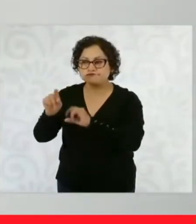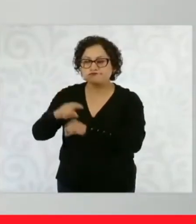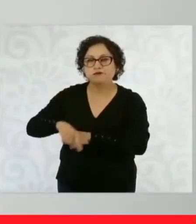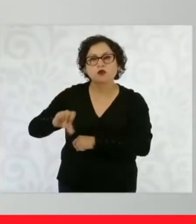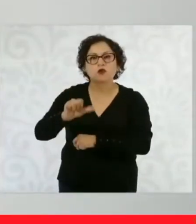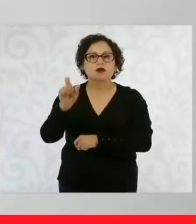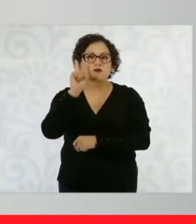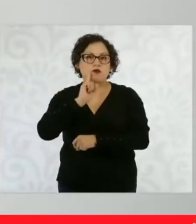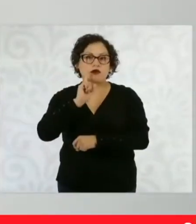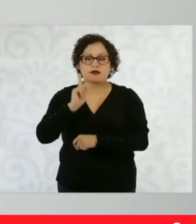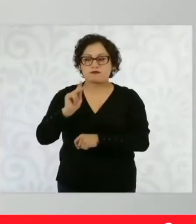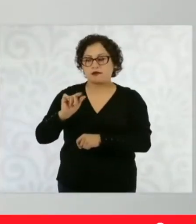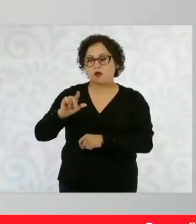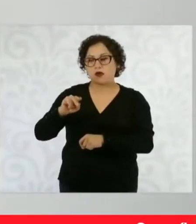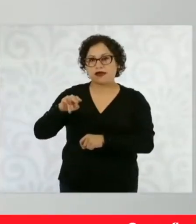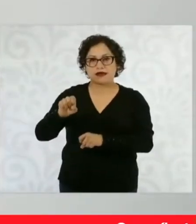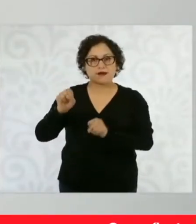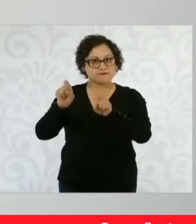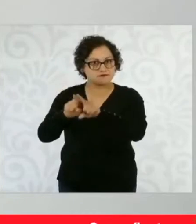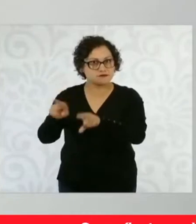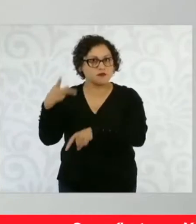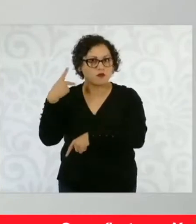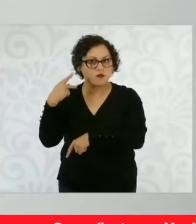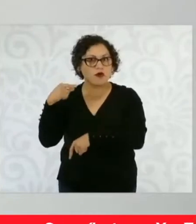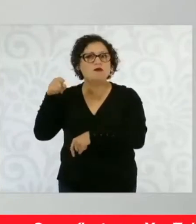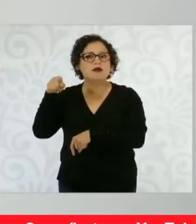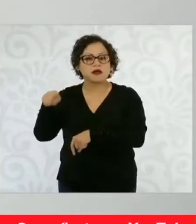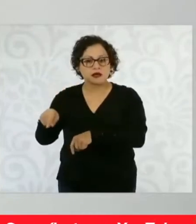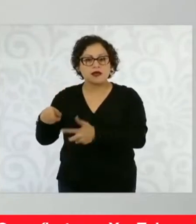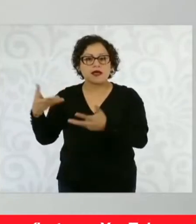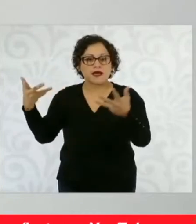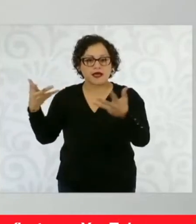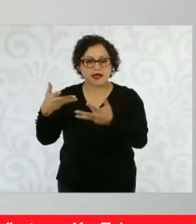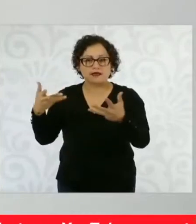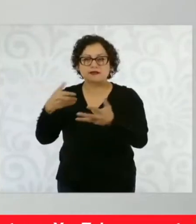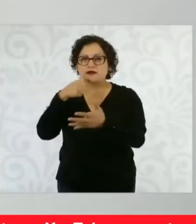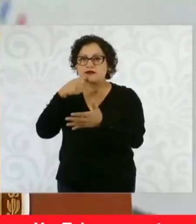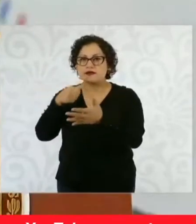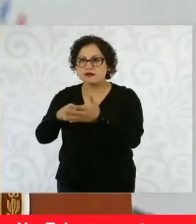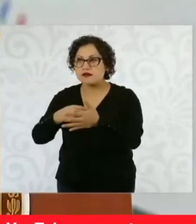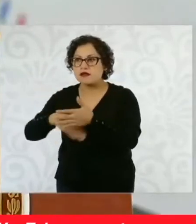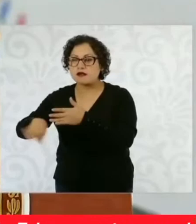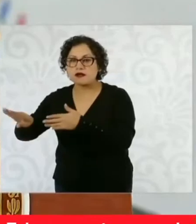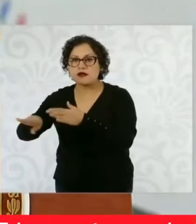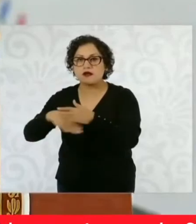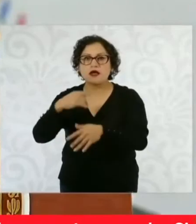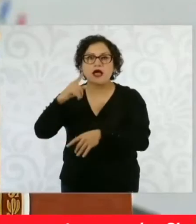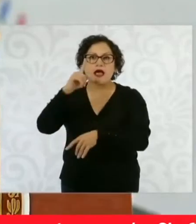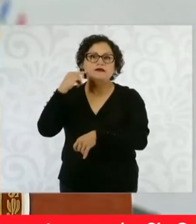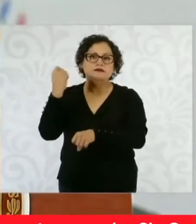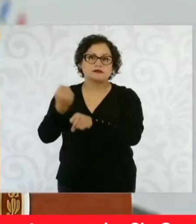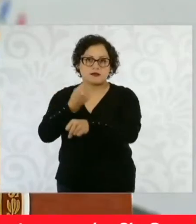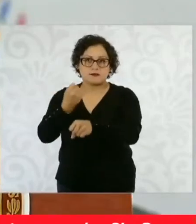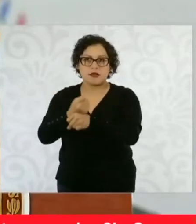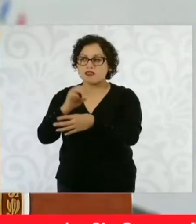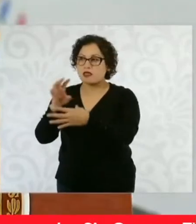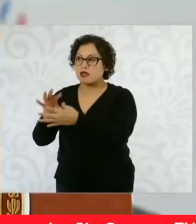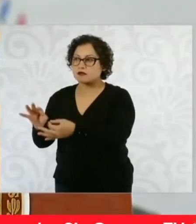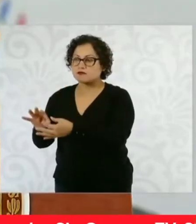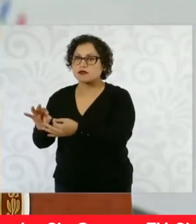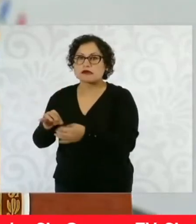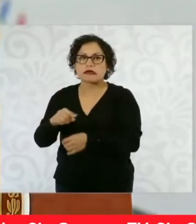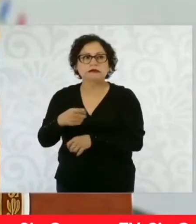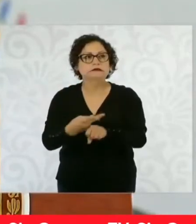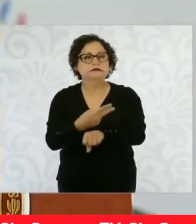Maraver, también una profesora de Puebla, que fue correo para Emiliano Zapata de todo lo que acontecía en el estado